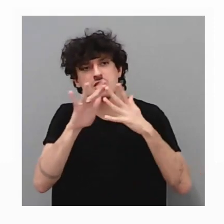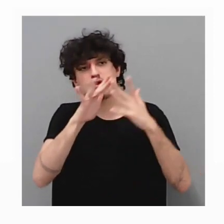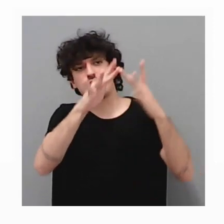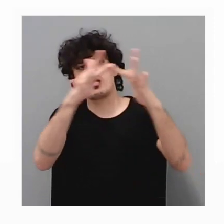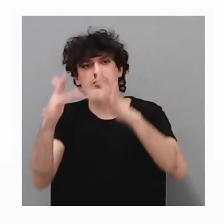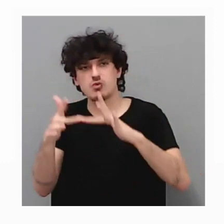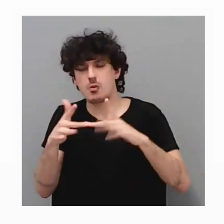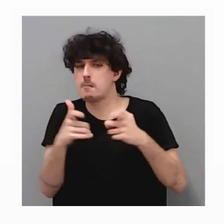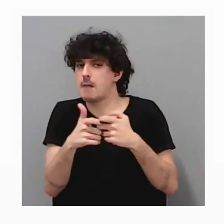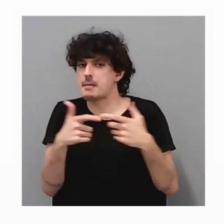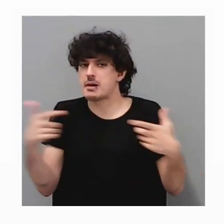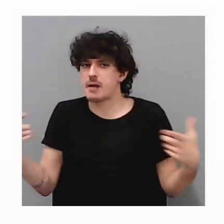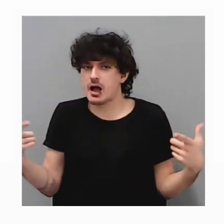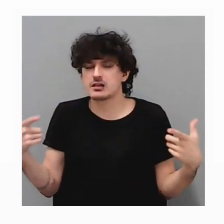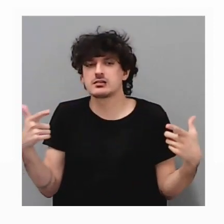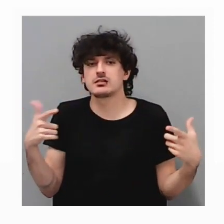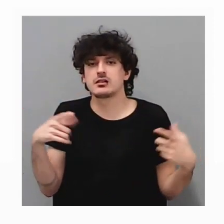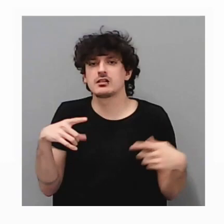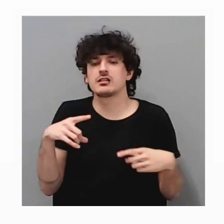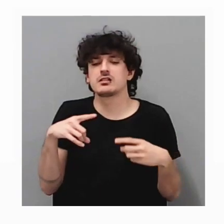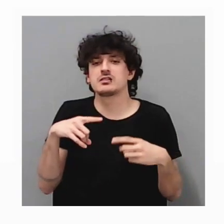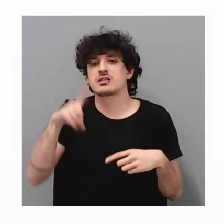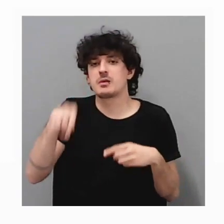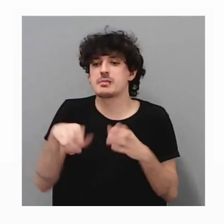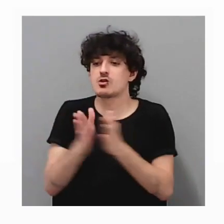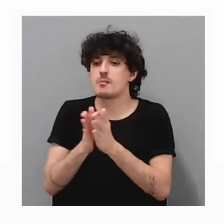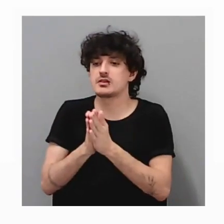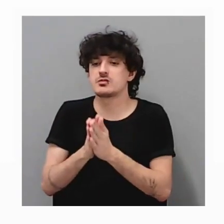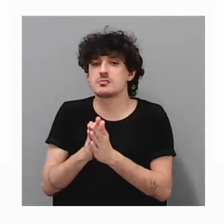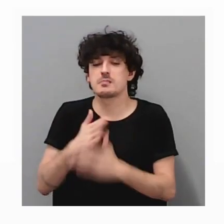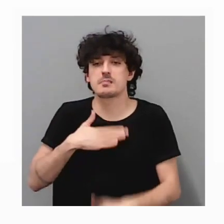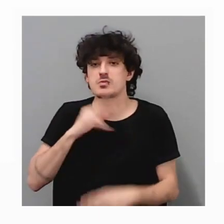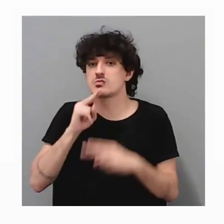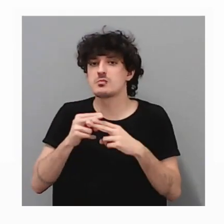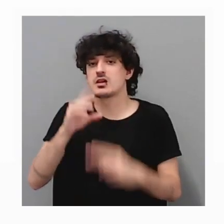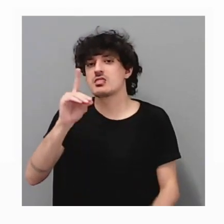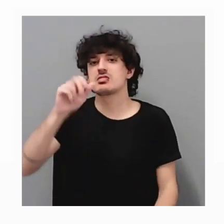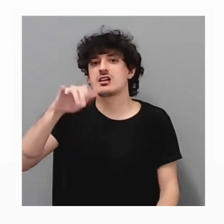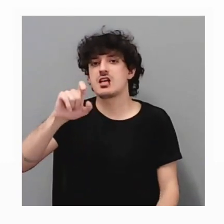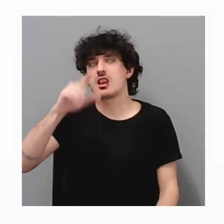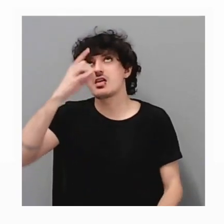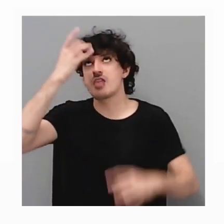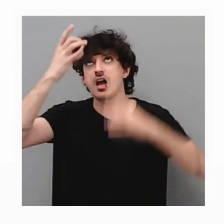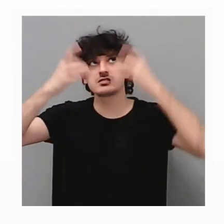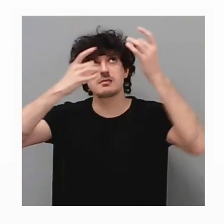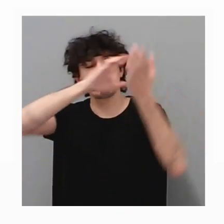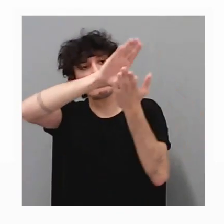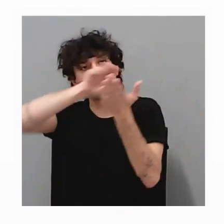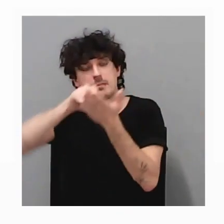Y después tengamos a mi compañero Daniel, que es el encargado de coger todas estas ideas y ver cuáles funcionan en el terreno de